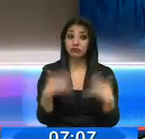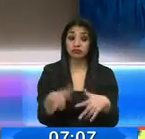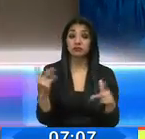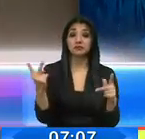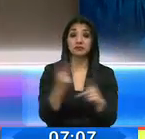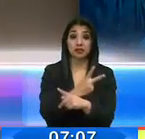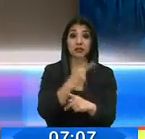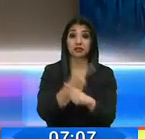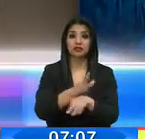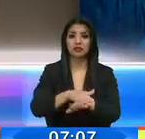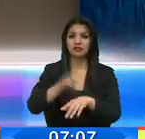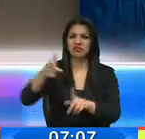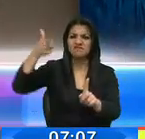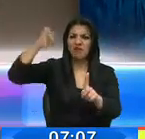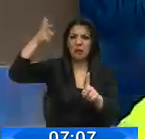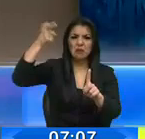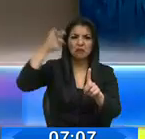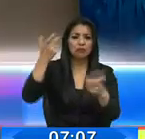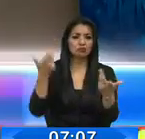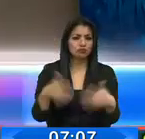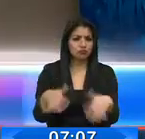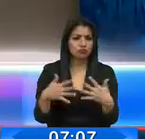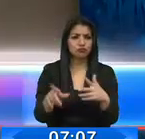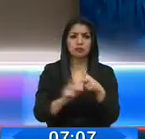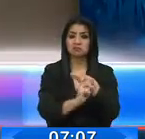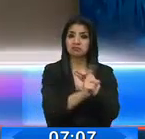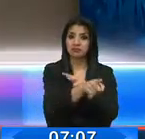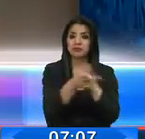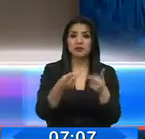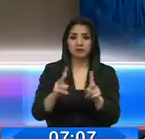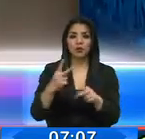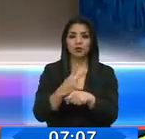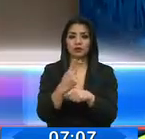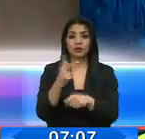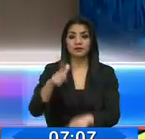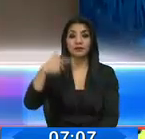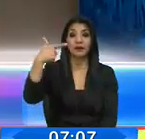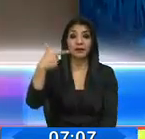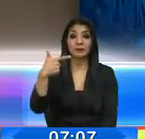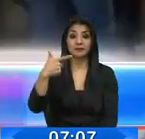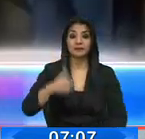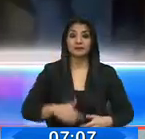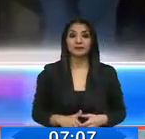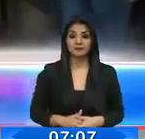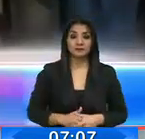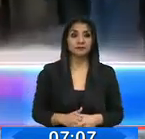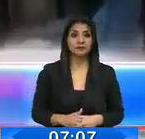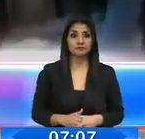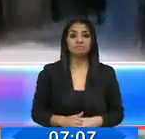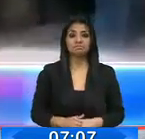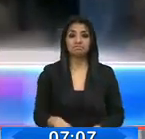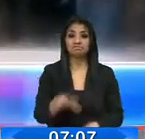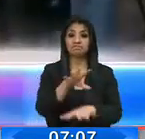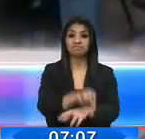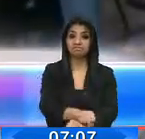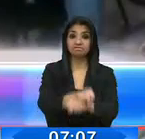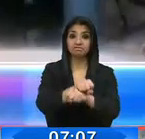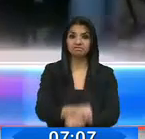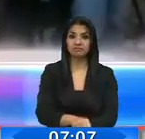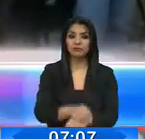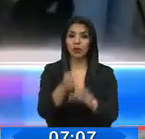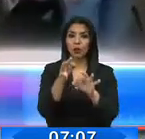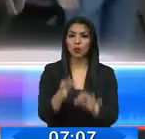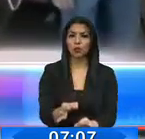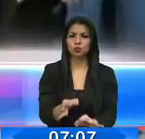peligrosidad por el tema de la huida y la utilización del arma de fuego en contra de la ciudadanía. La captura de los sospechosos fue en